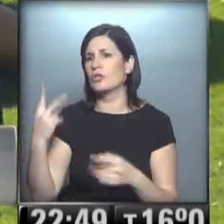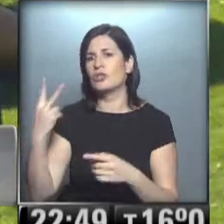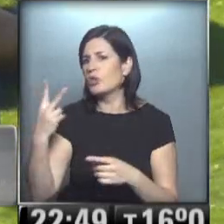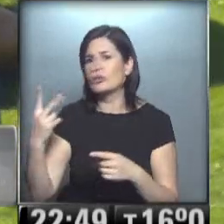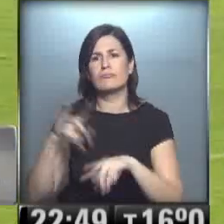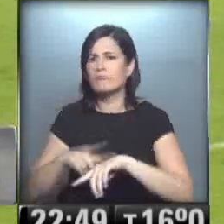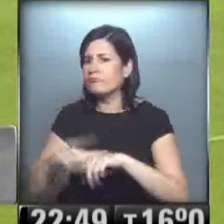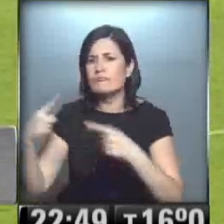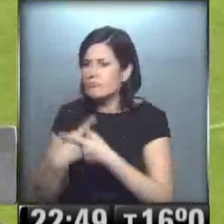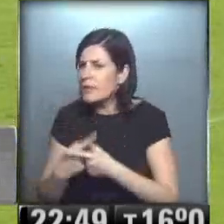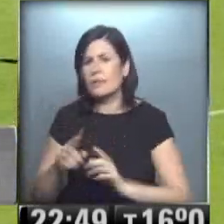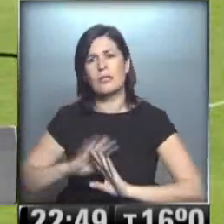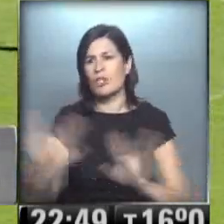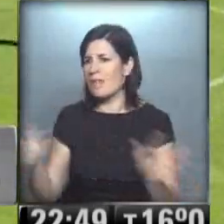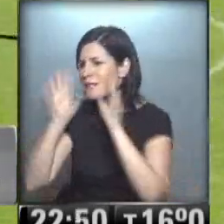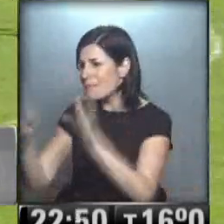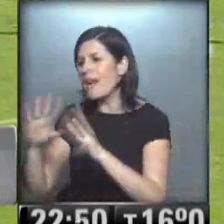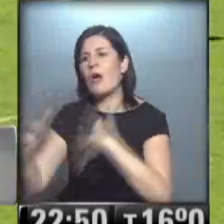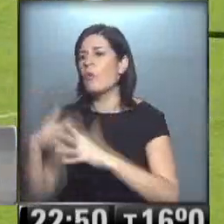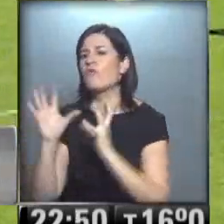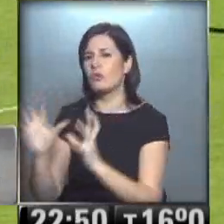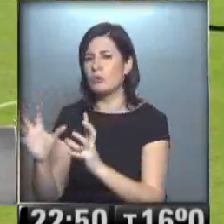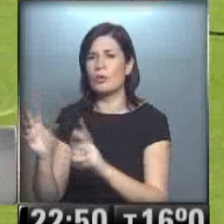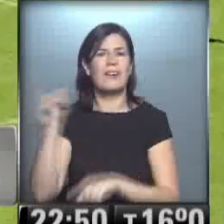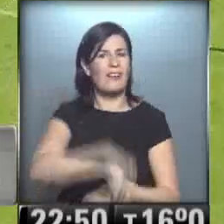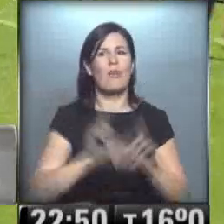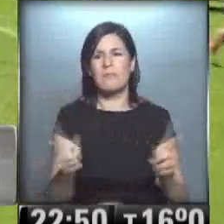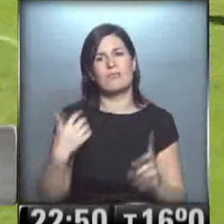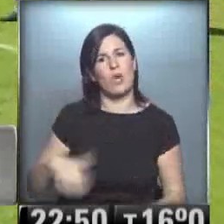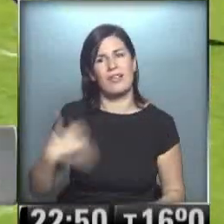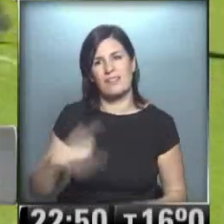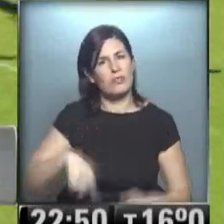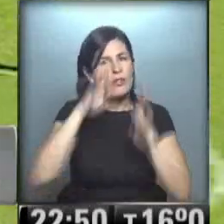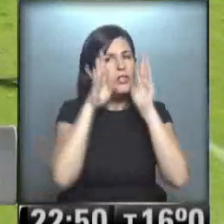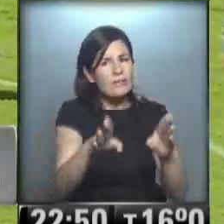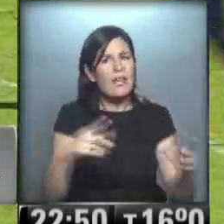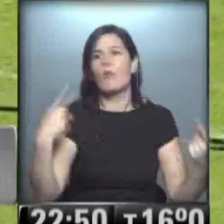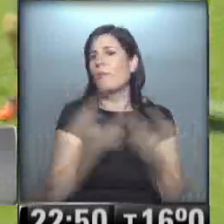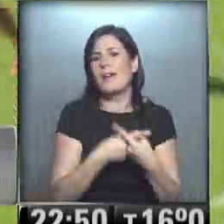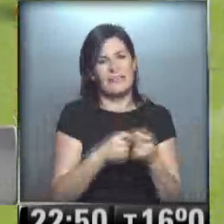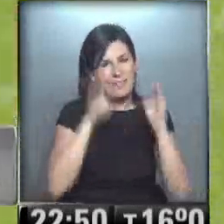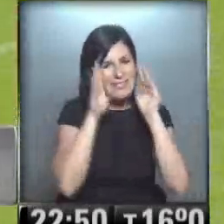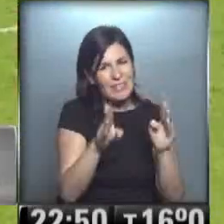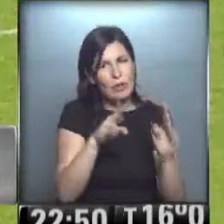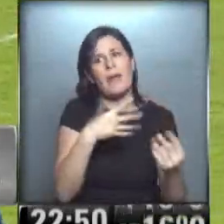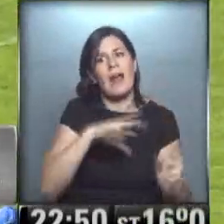hacer, porque eso nos va a llevar a tener posibilidades.